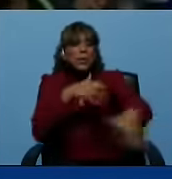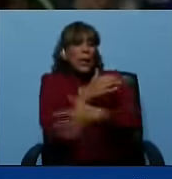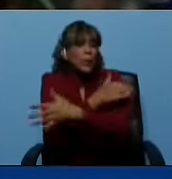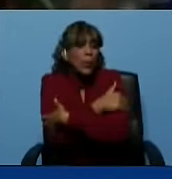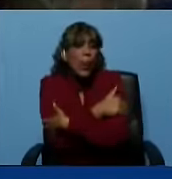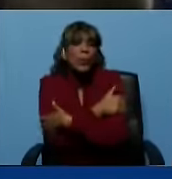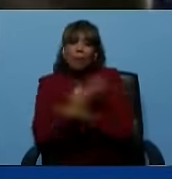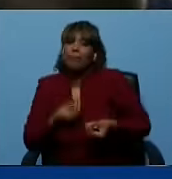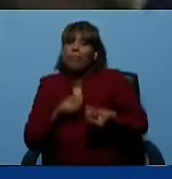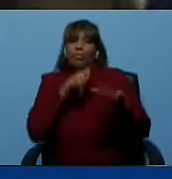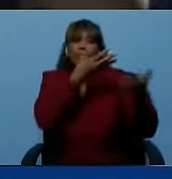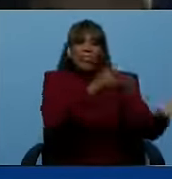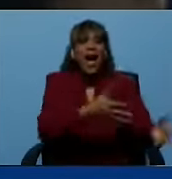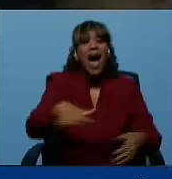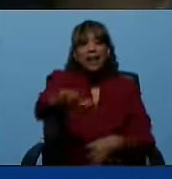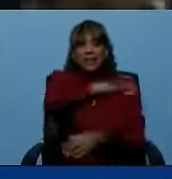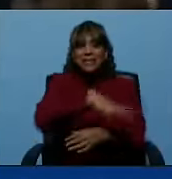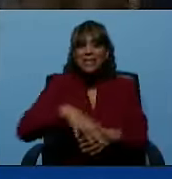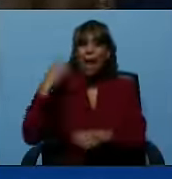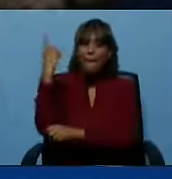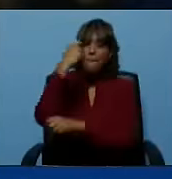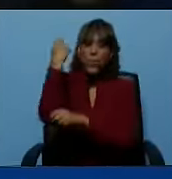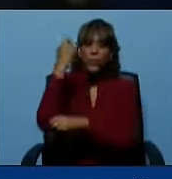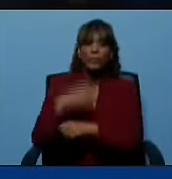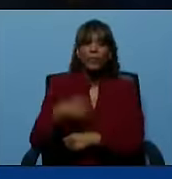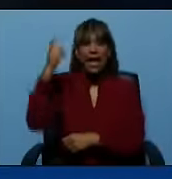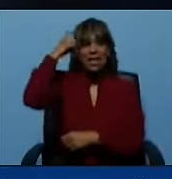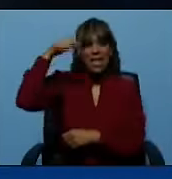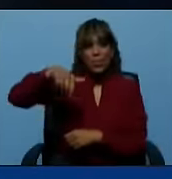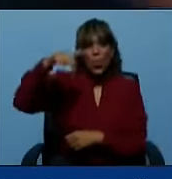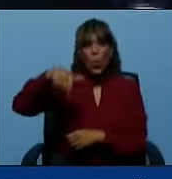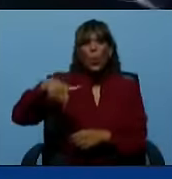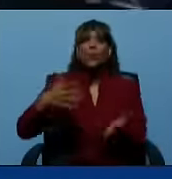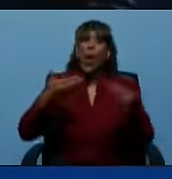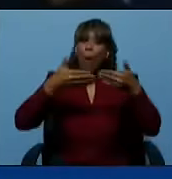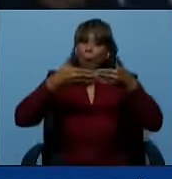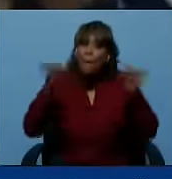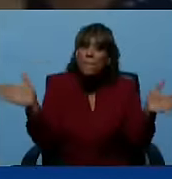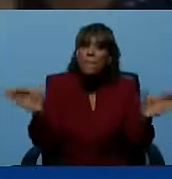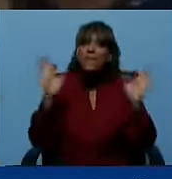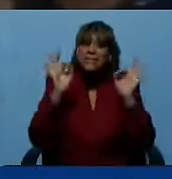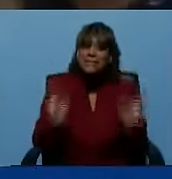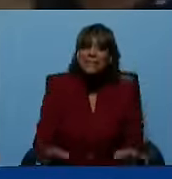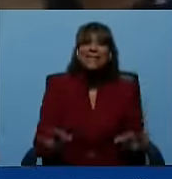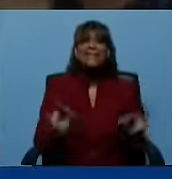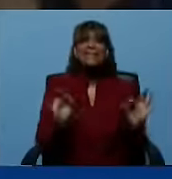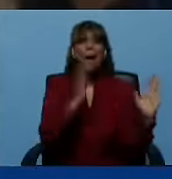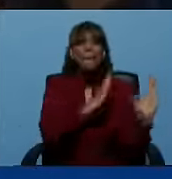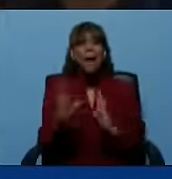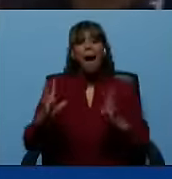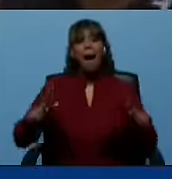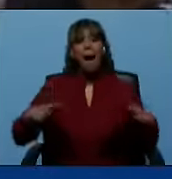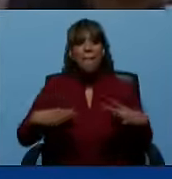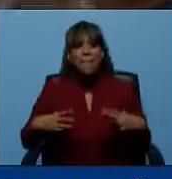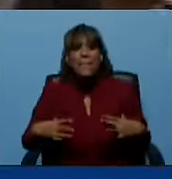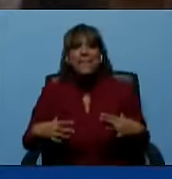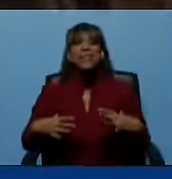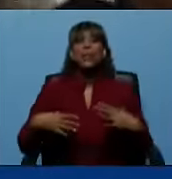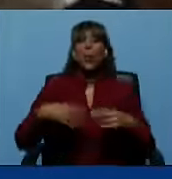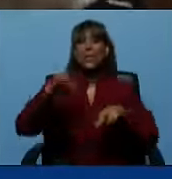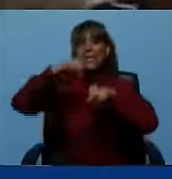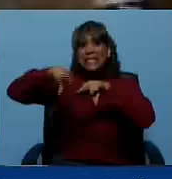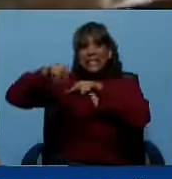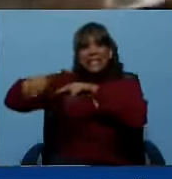el estado Apure, municipio de San Fernando. Hoy es la gran apertura del plan vacacional comunitario Mostacho